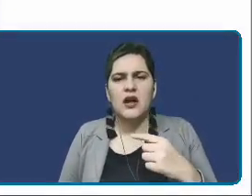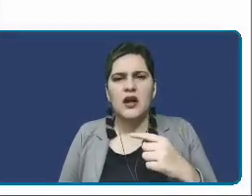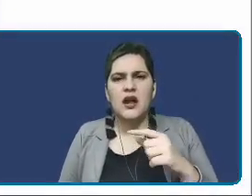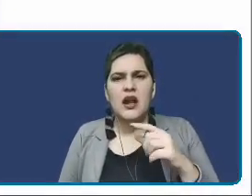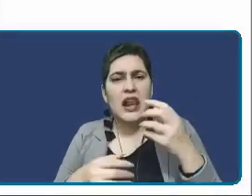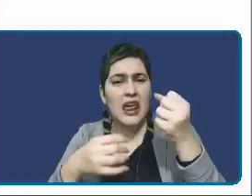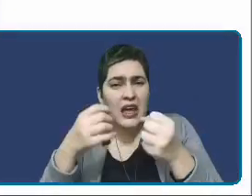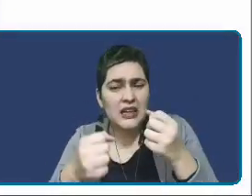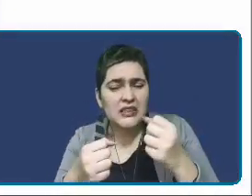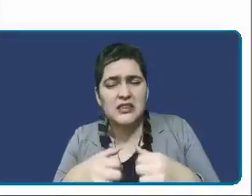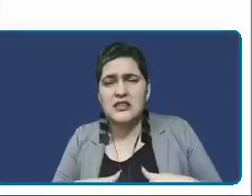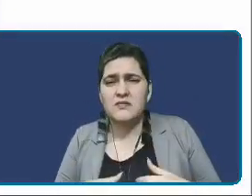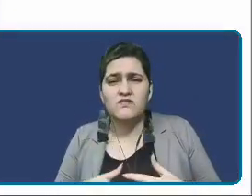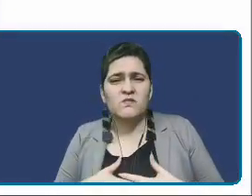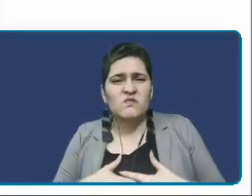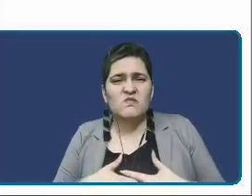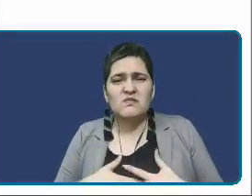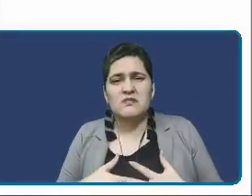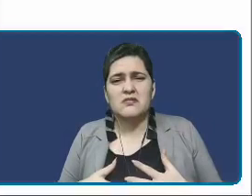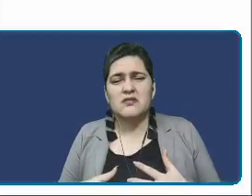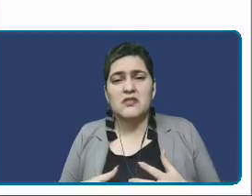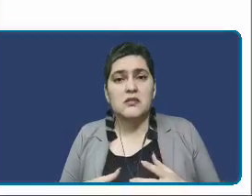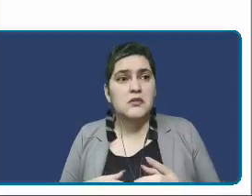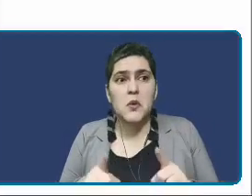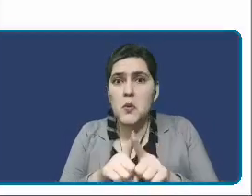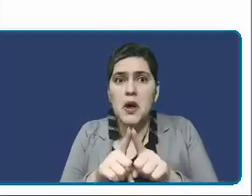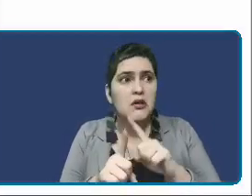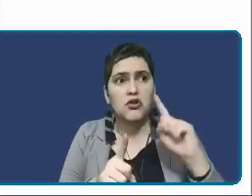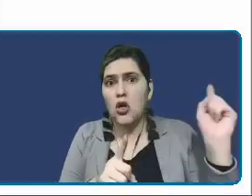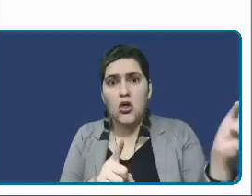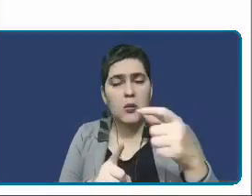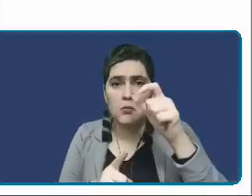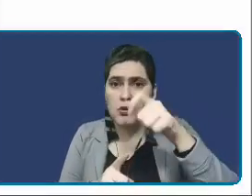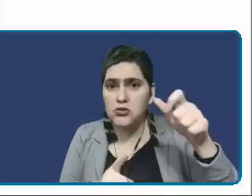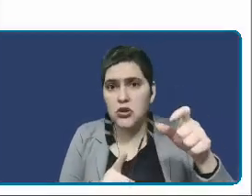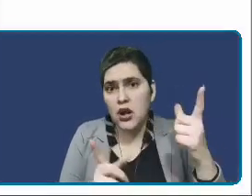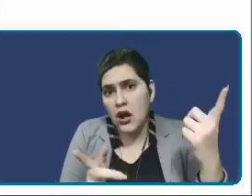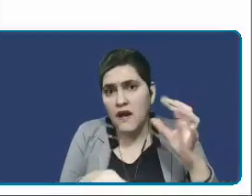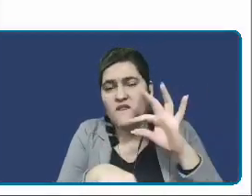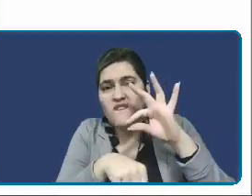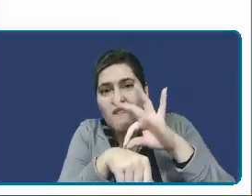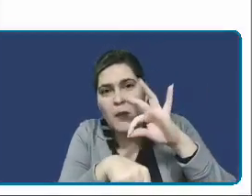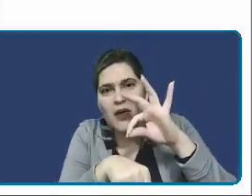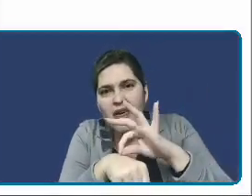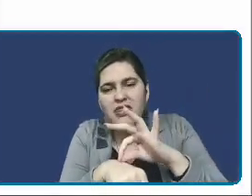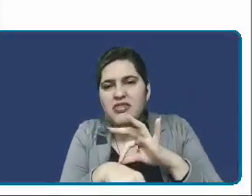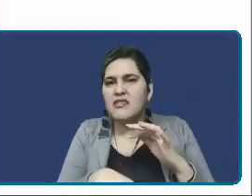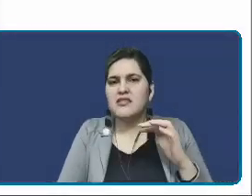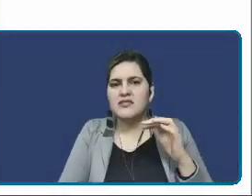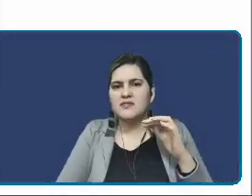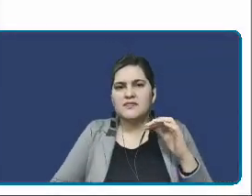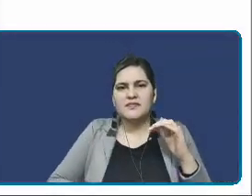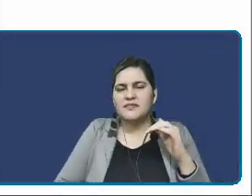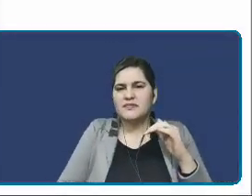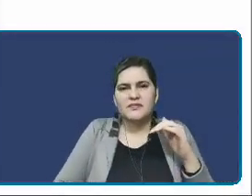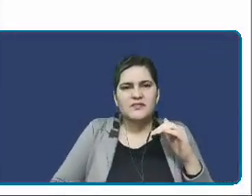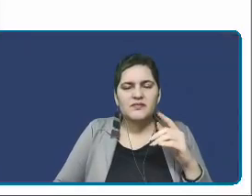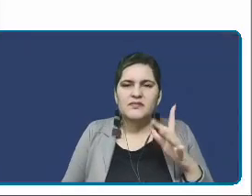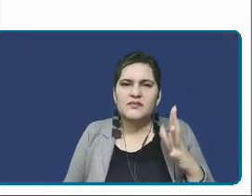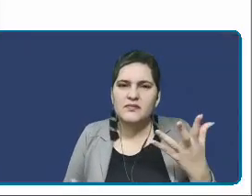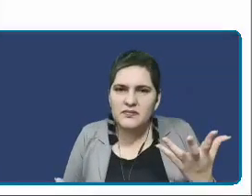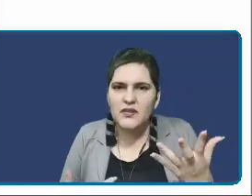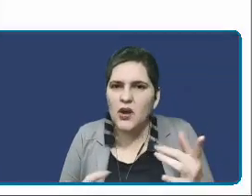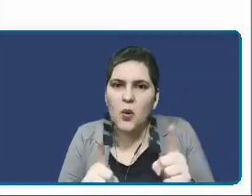cualquier individuo no autista. Entonces, las enfermedades digestivas pueden ser exactamente iguales.